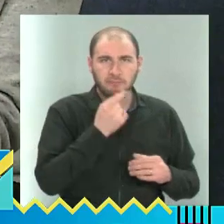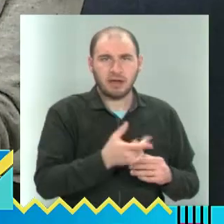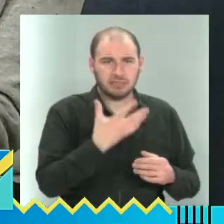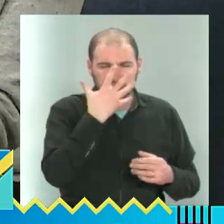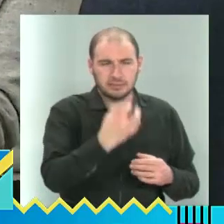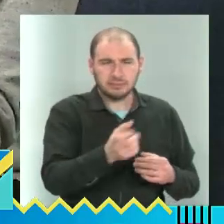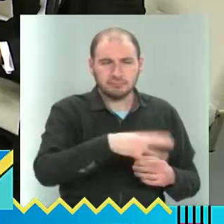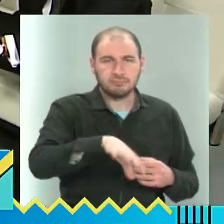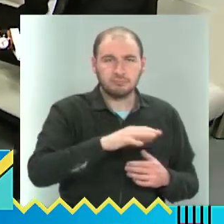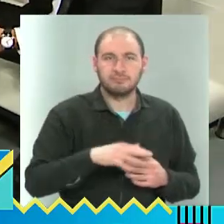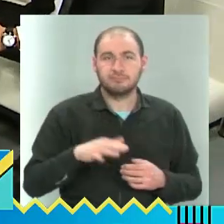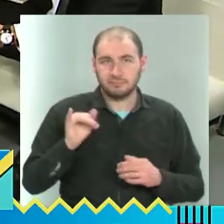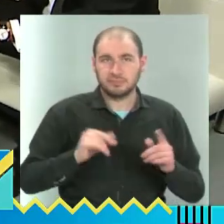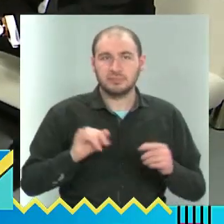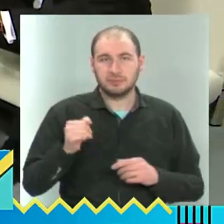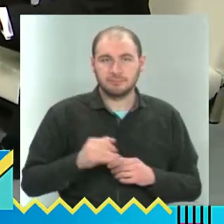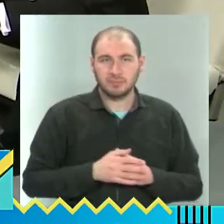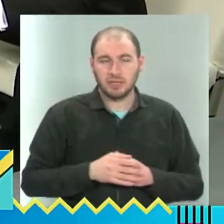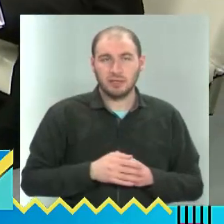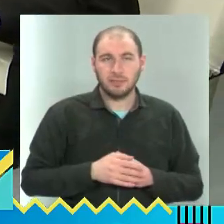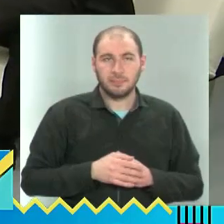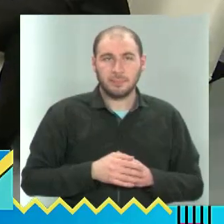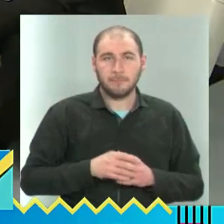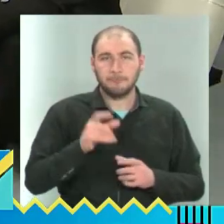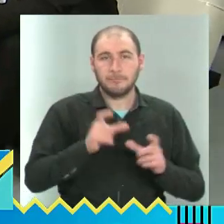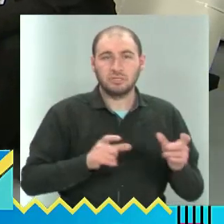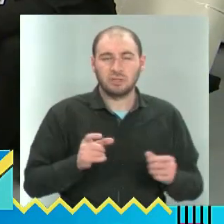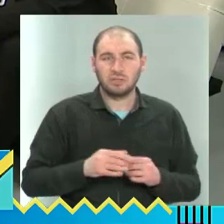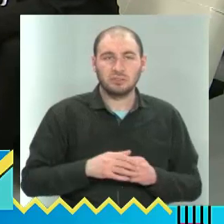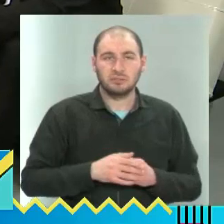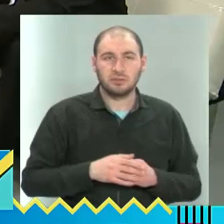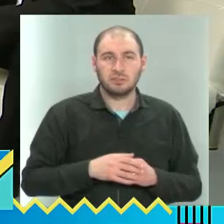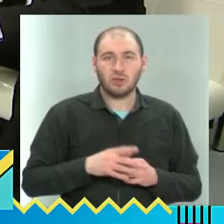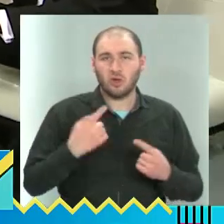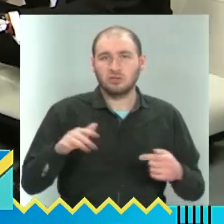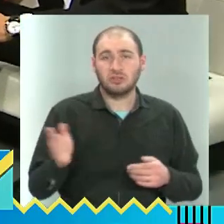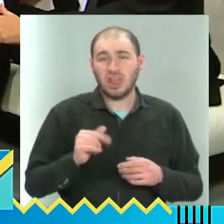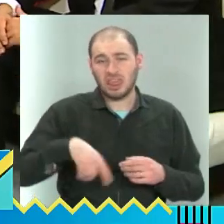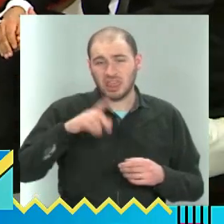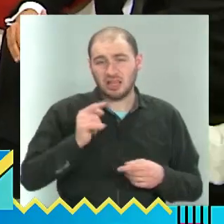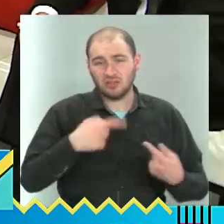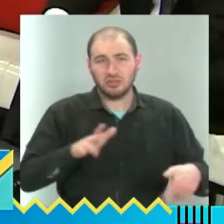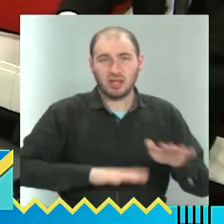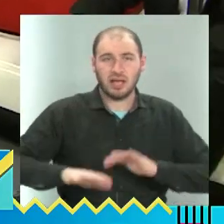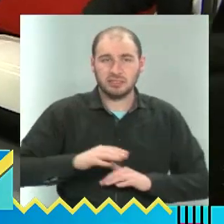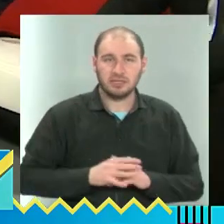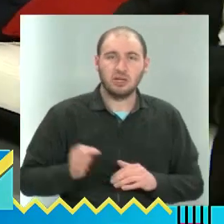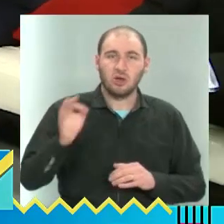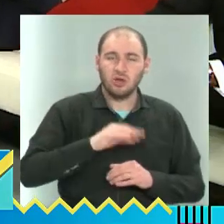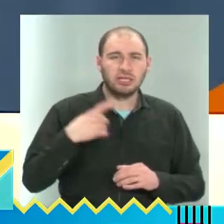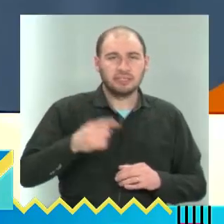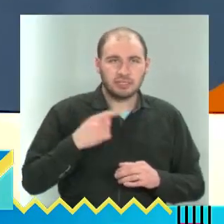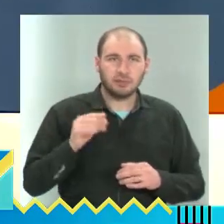en una red así. Inconscientemente, incluso, o sea, chicos que suben todas sus actividades del día o que están